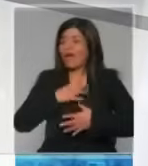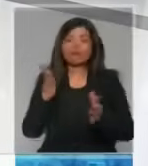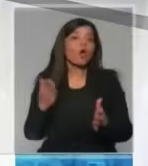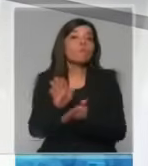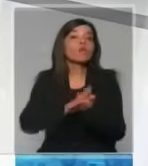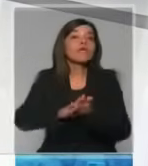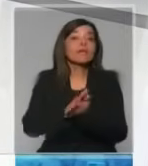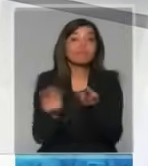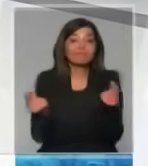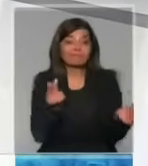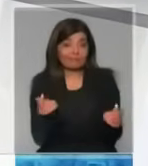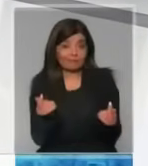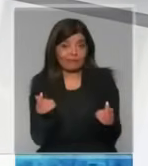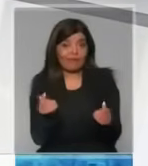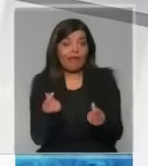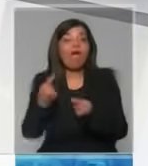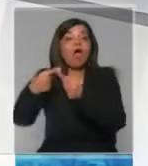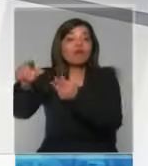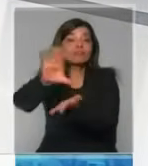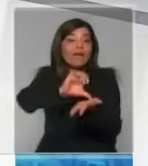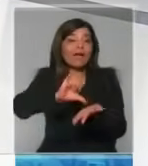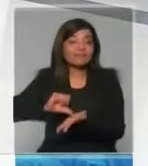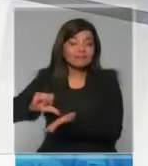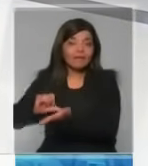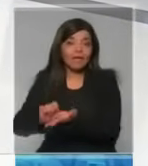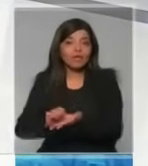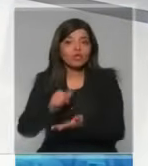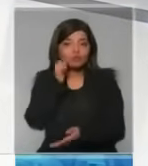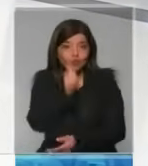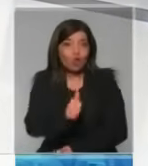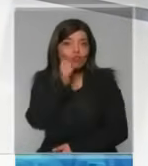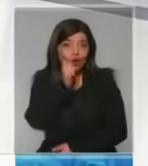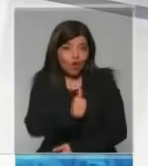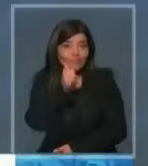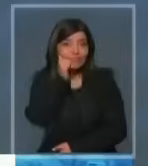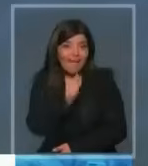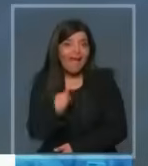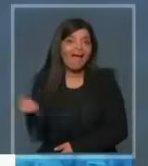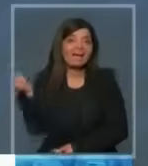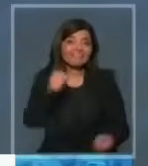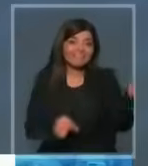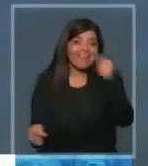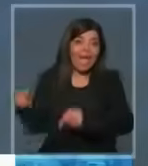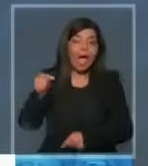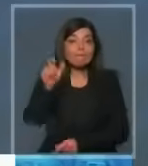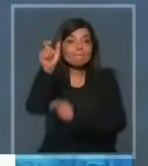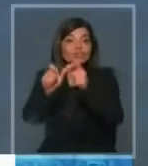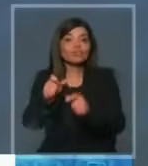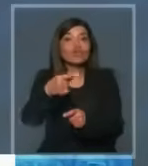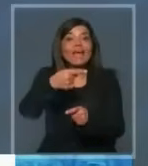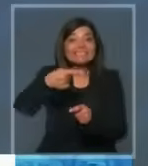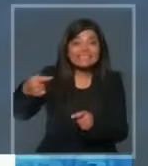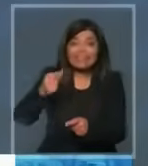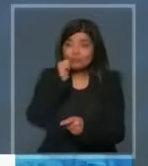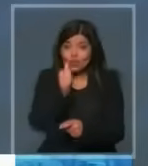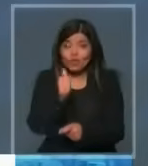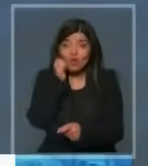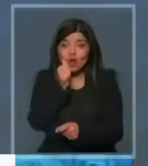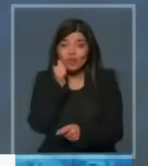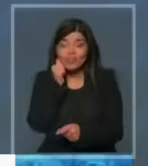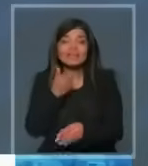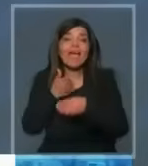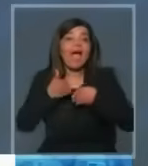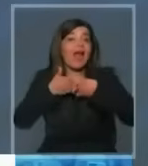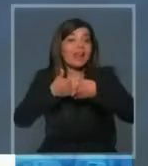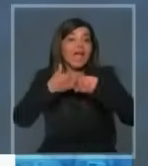Cada día, Soledad, llegan 100 personas en pequeñas embarcaciones que van en la búsqueda de refugio en